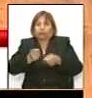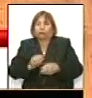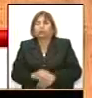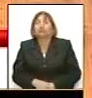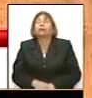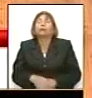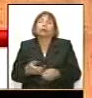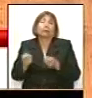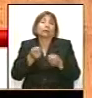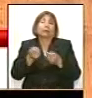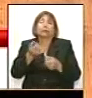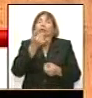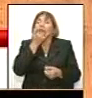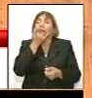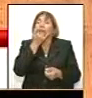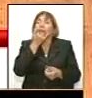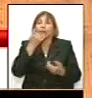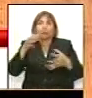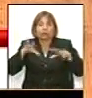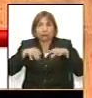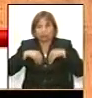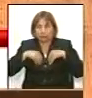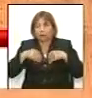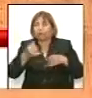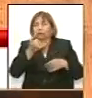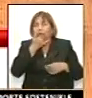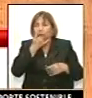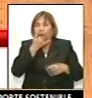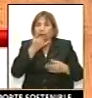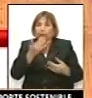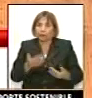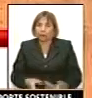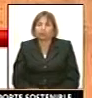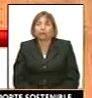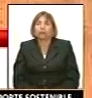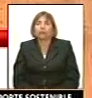Y el líder que se equivoca tiene que reconocer que se ha equivocado.